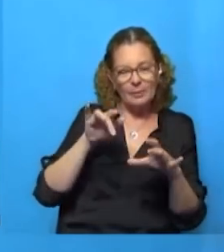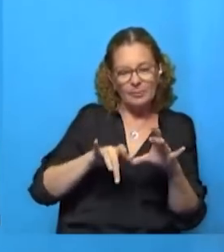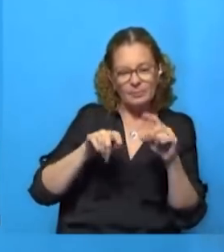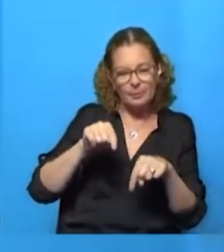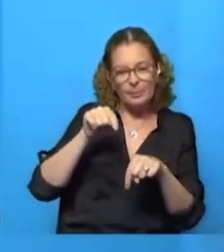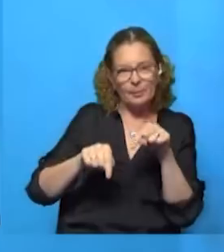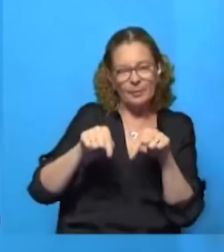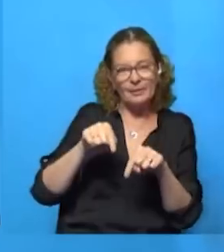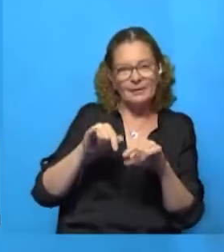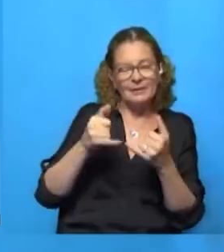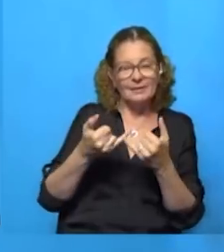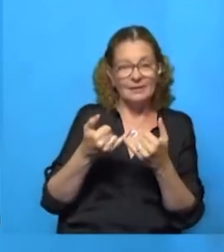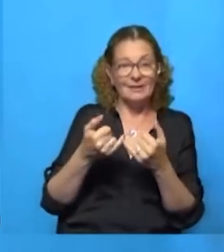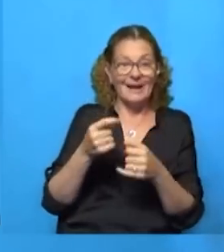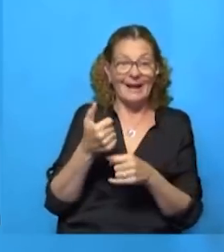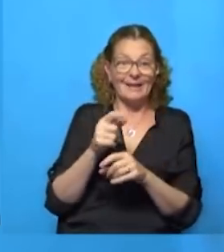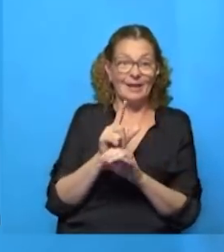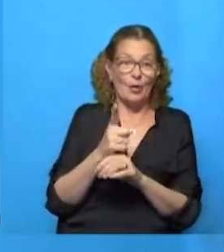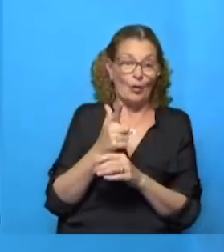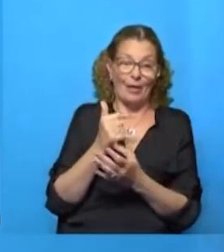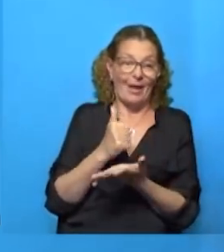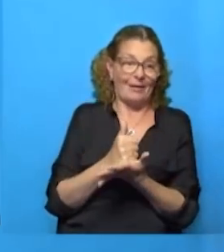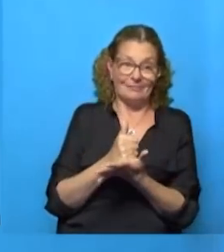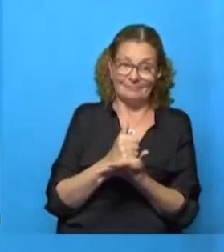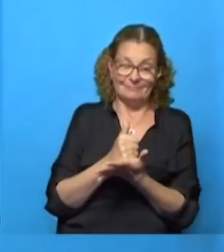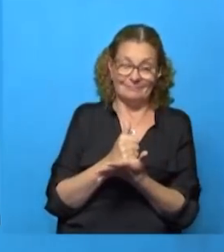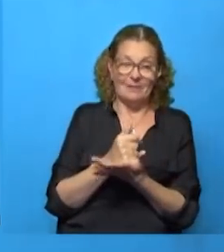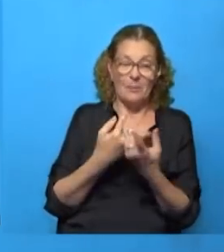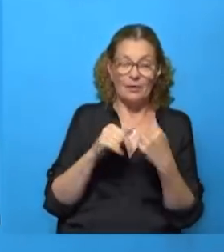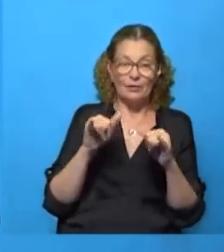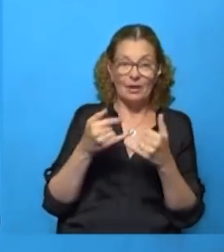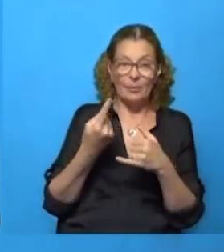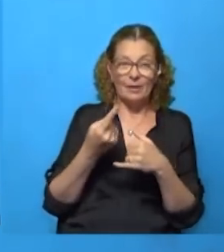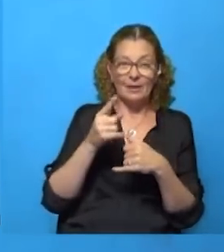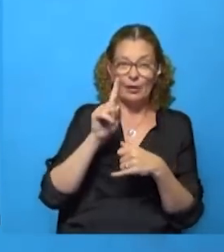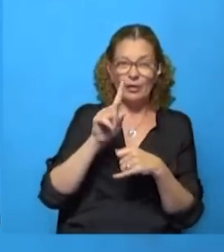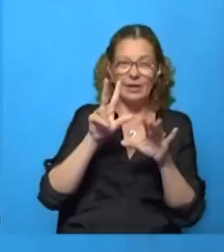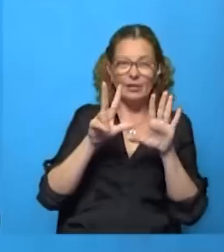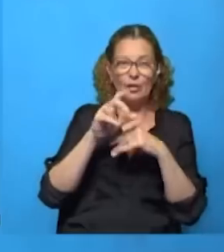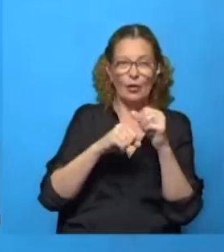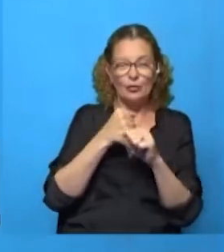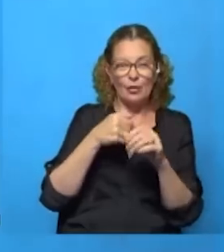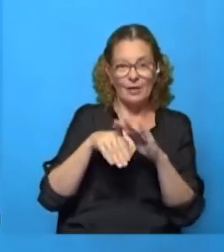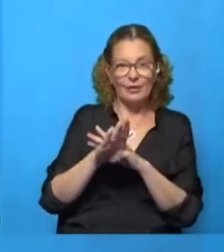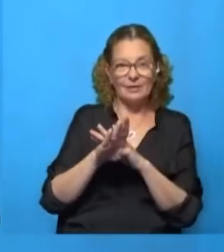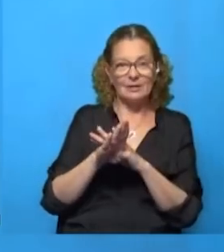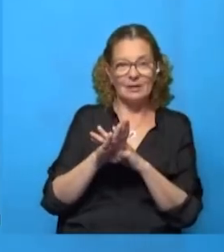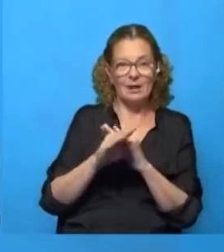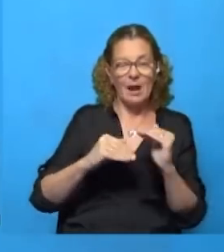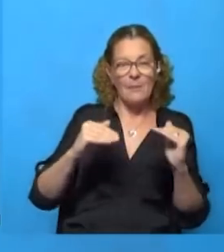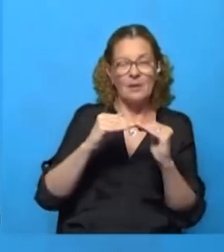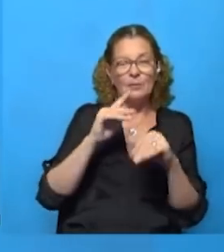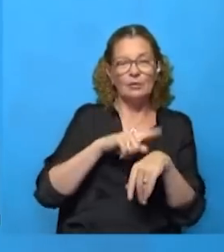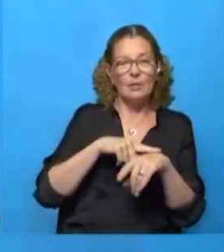eso ya no casi no se usa Este pero después ya a los 18 digamos de que entre al mismo tiempo